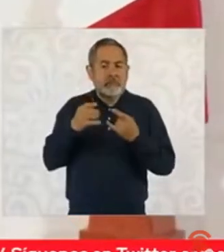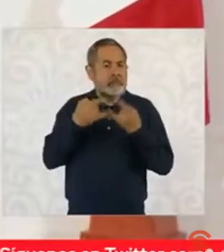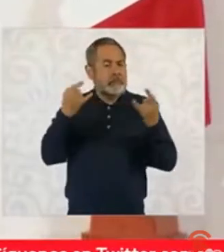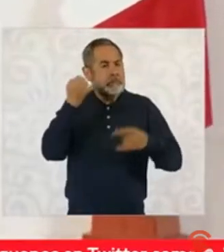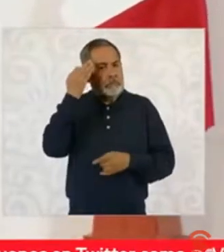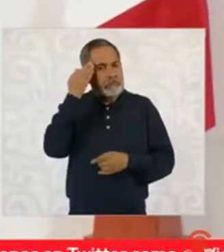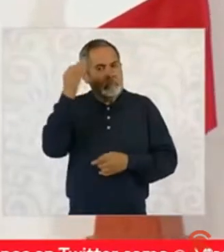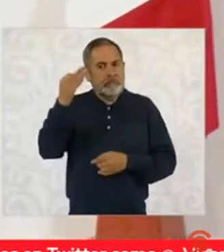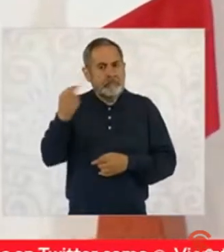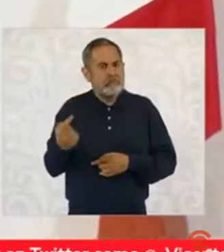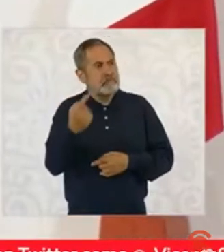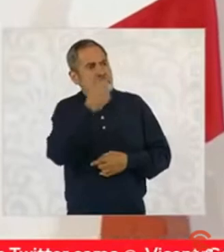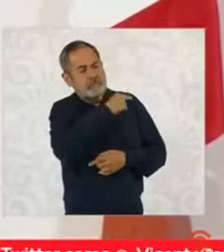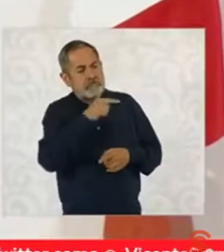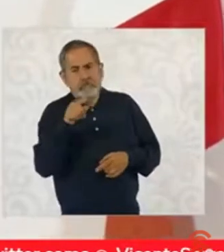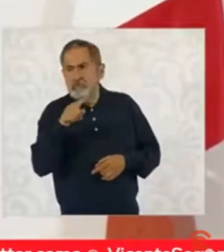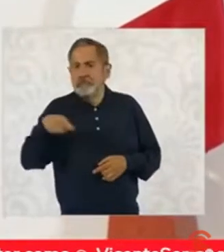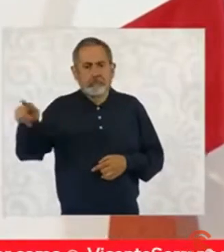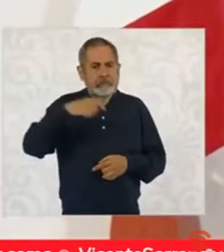época.